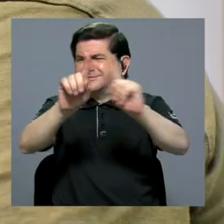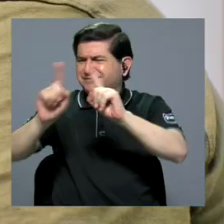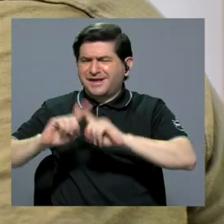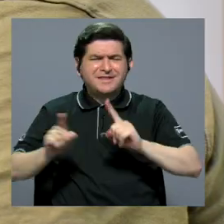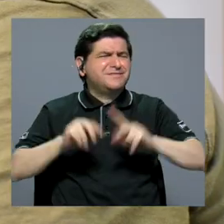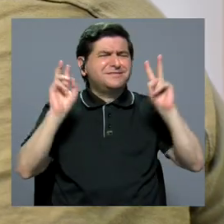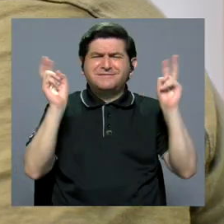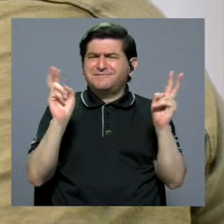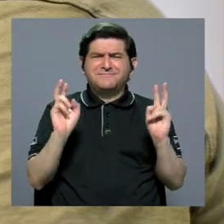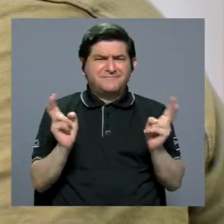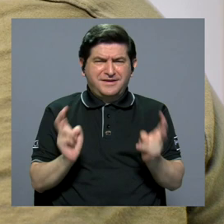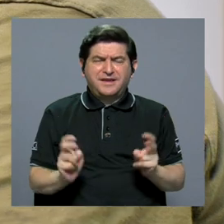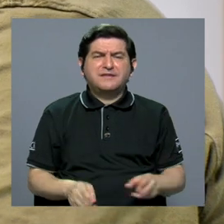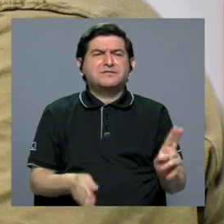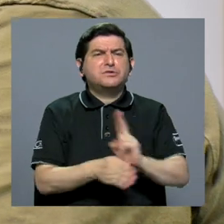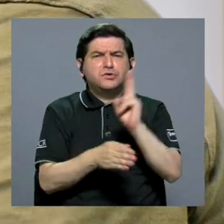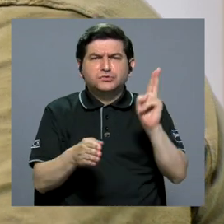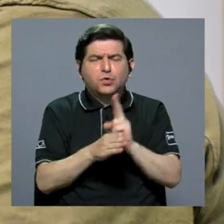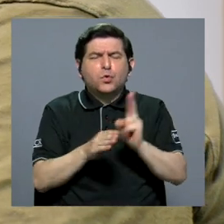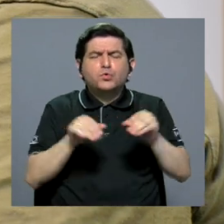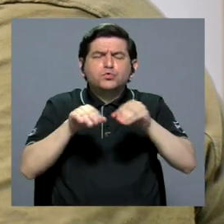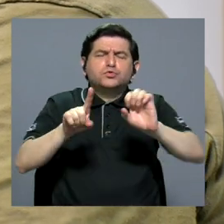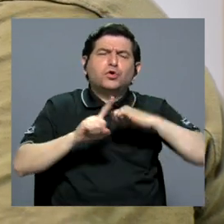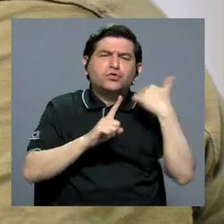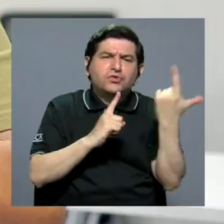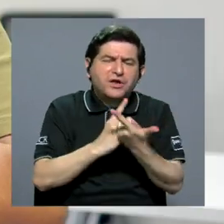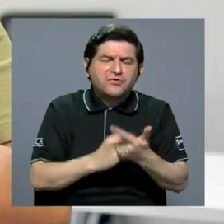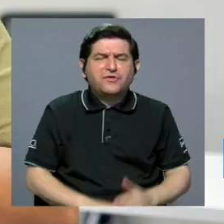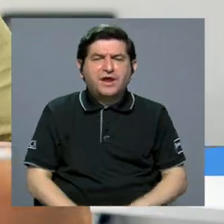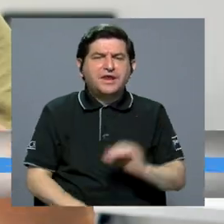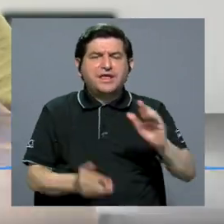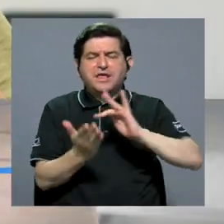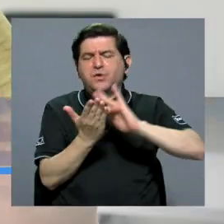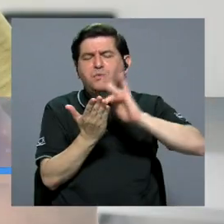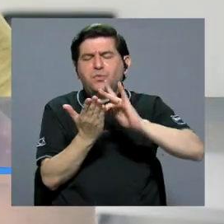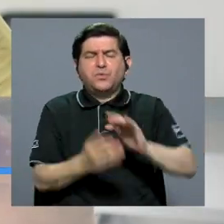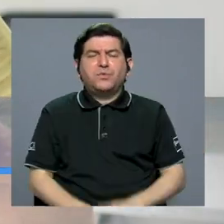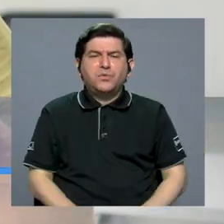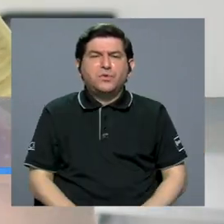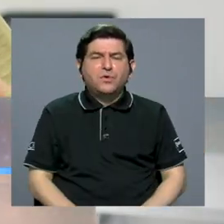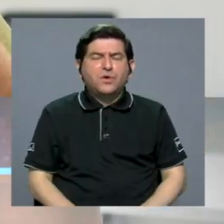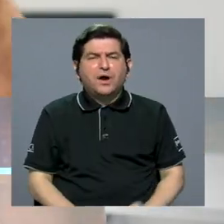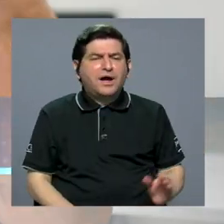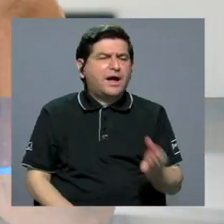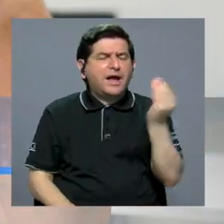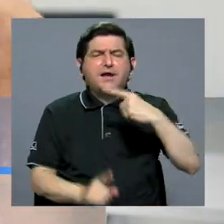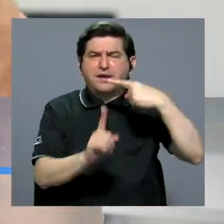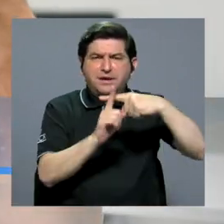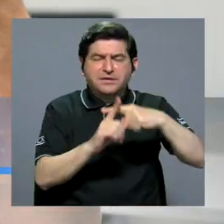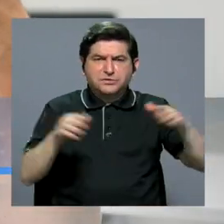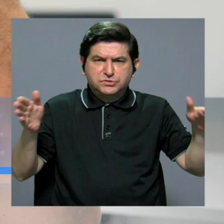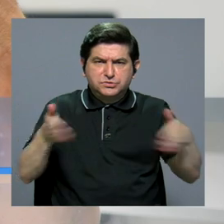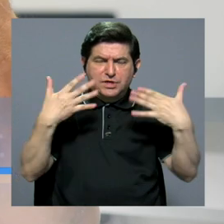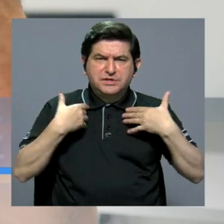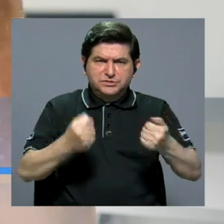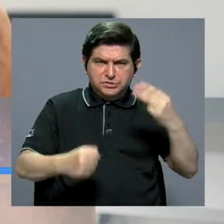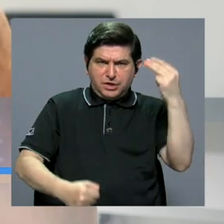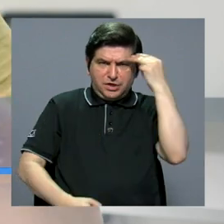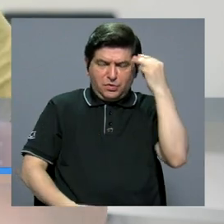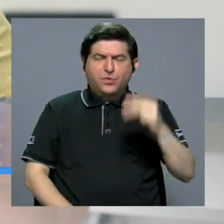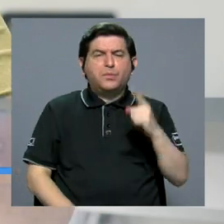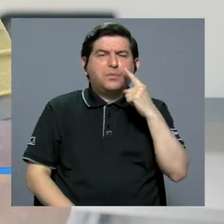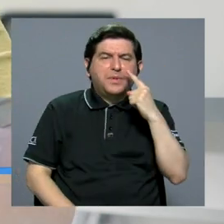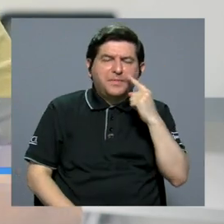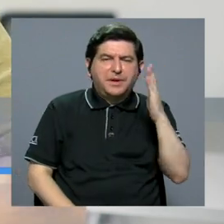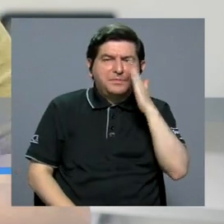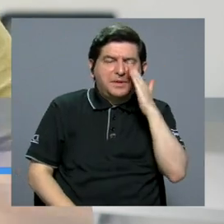de temáticas: uso de redes sociales y de dispositivos móviles, crianza positiva, promoción de la salud mental de papás,